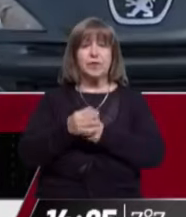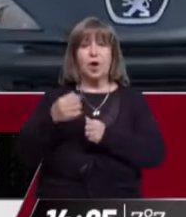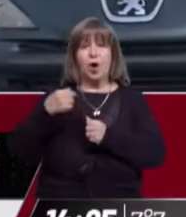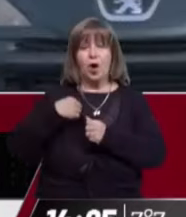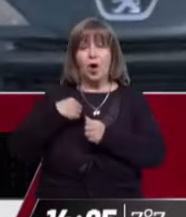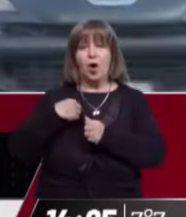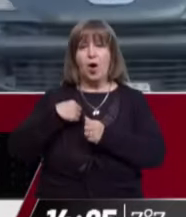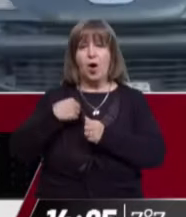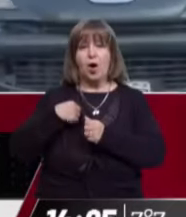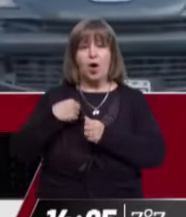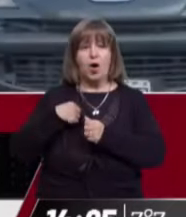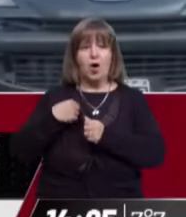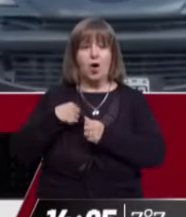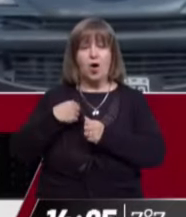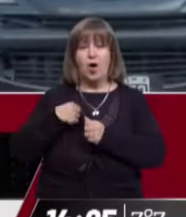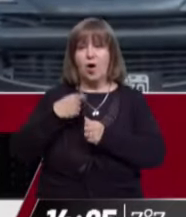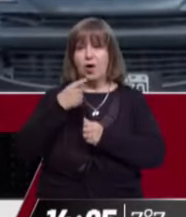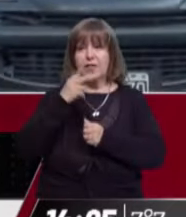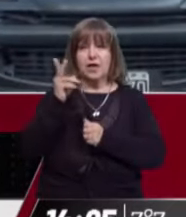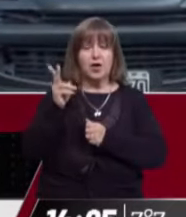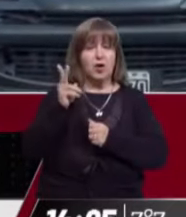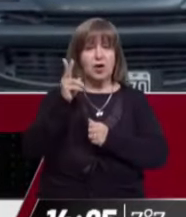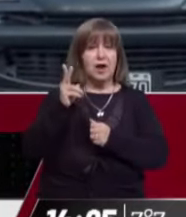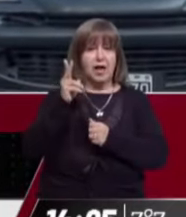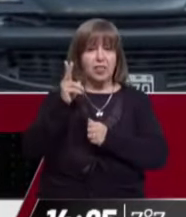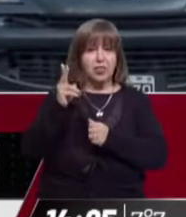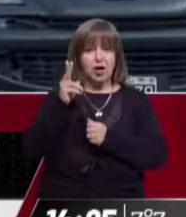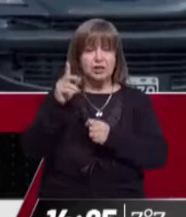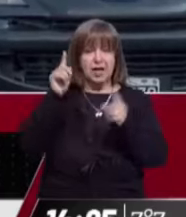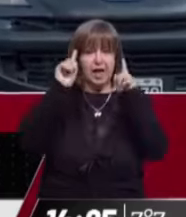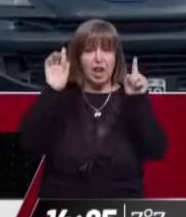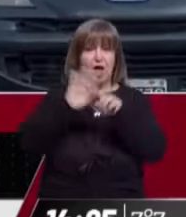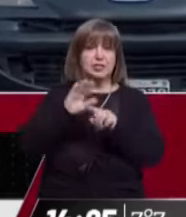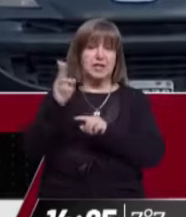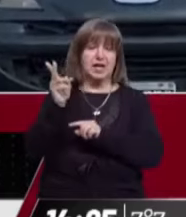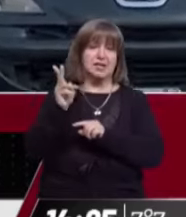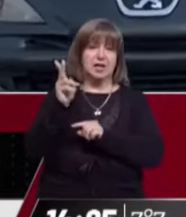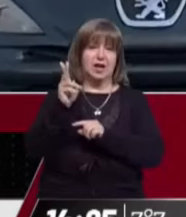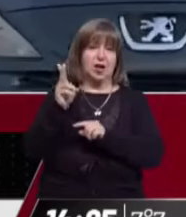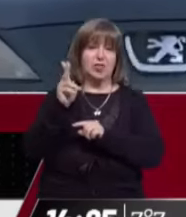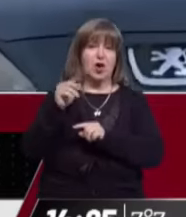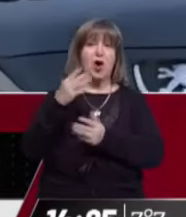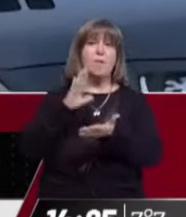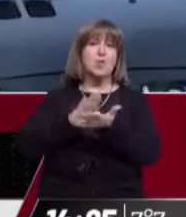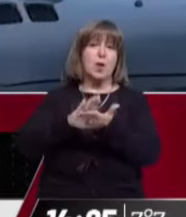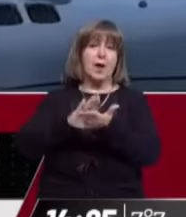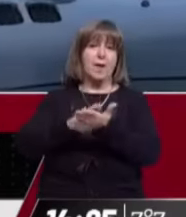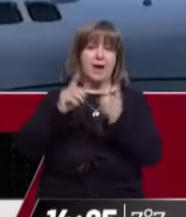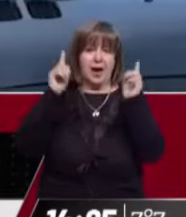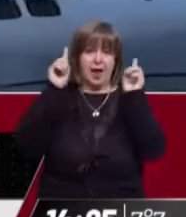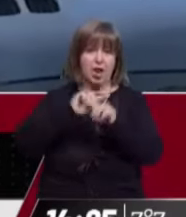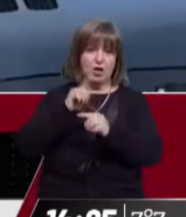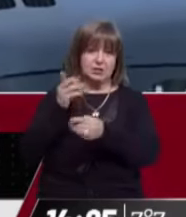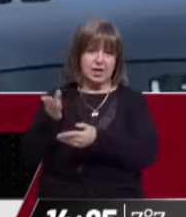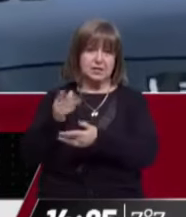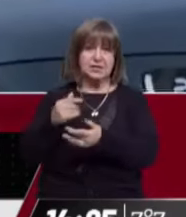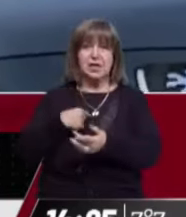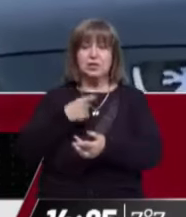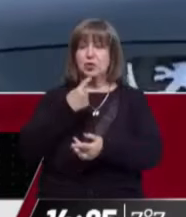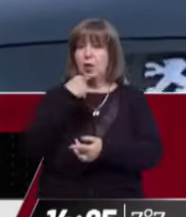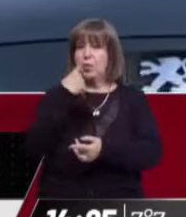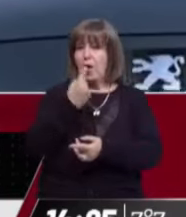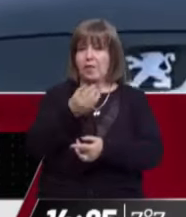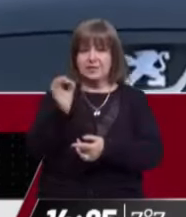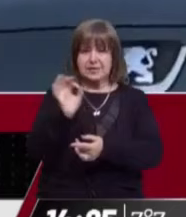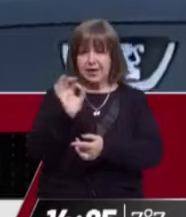Hoy se probó la inocencia de los dos jugadores de rugby. Hoy se probó la inocencia de los dos jugadores de rugby. Yo no puedo dar detalles